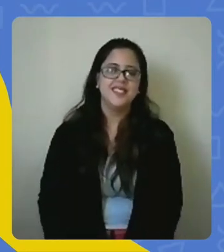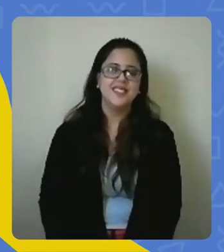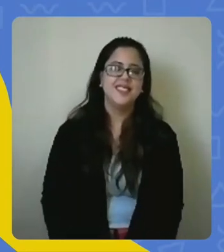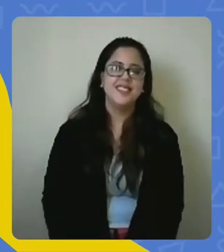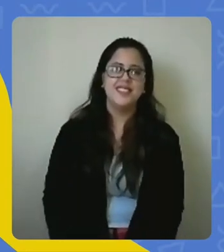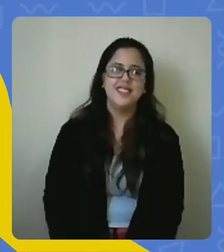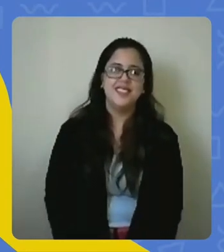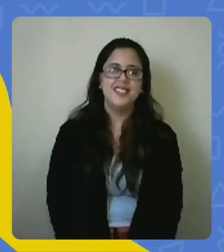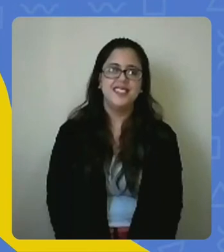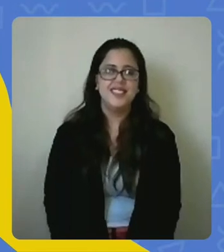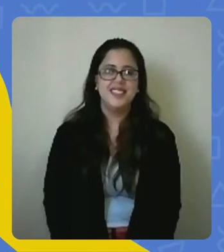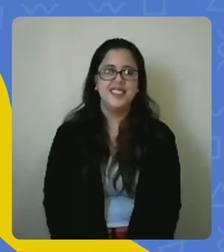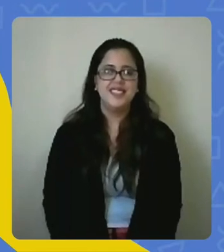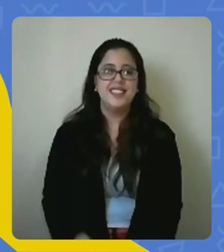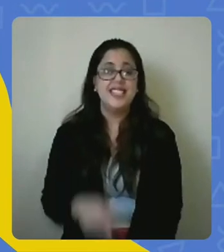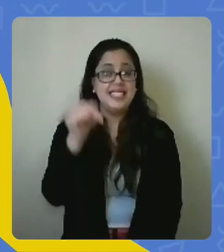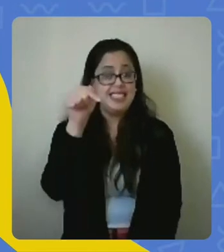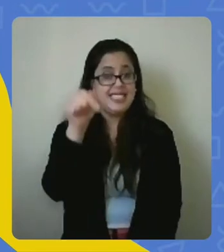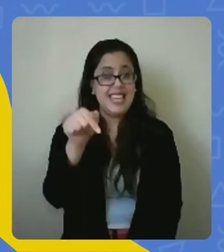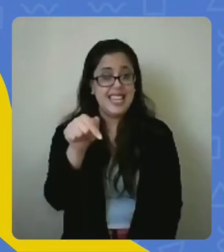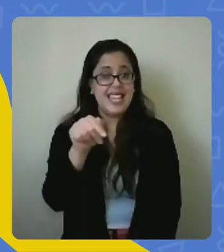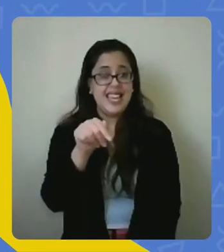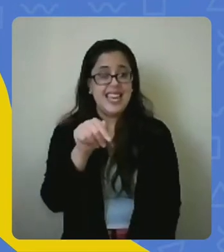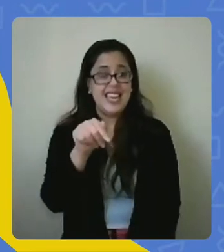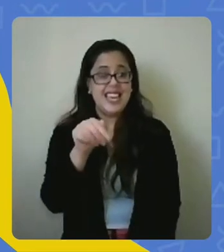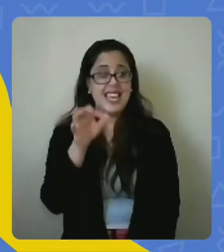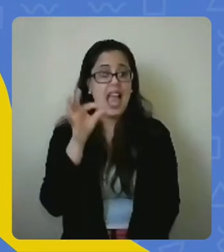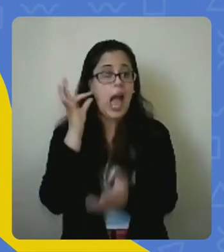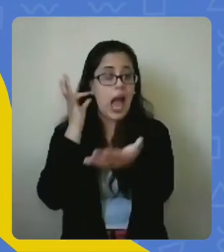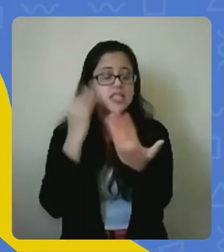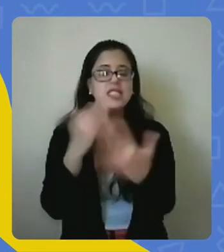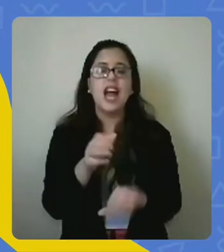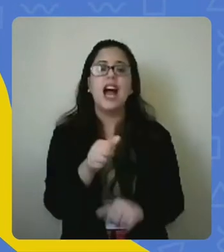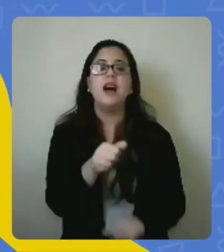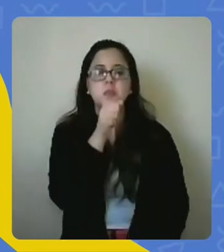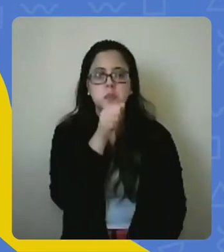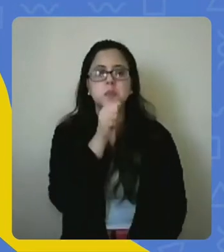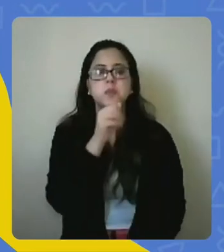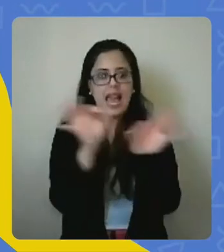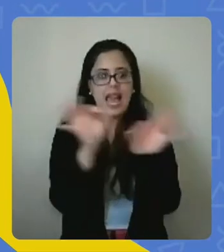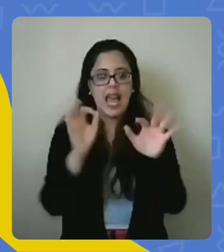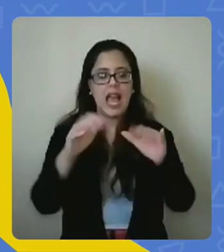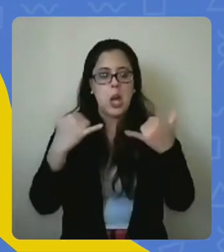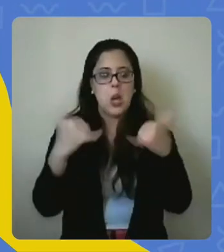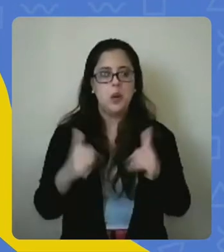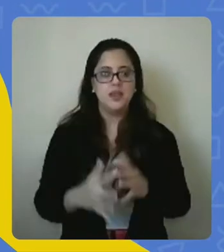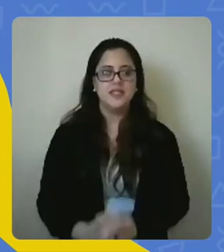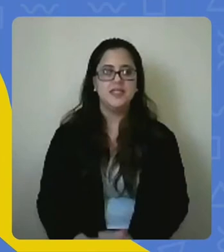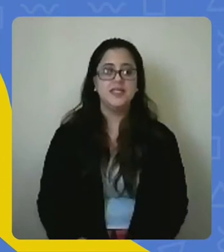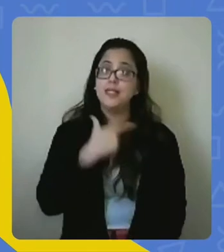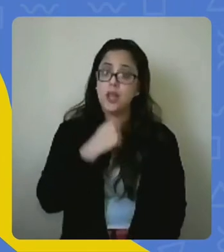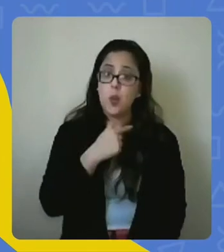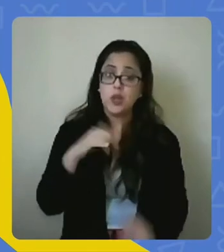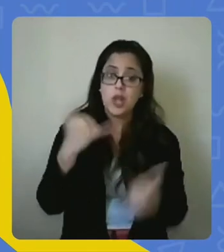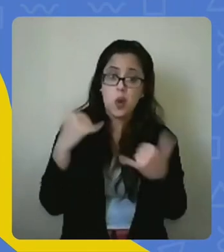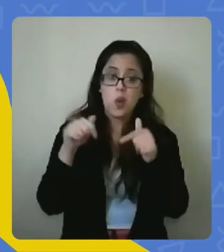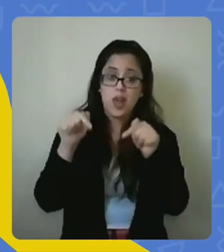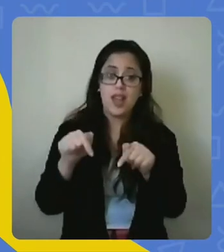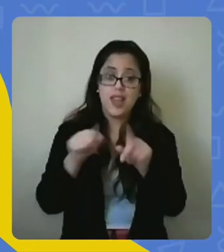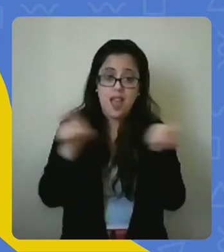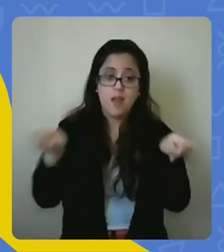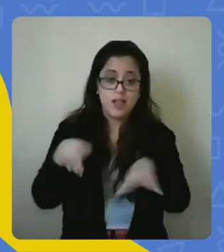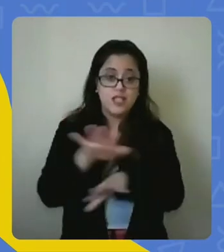Bueno, y acá la tenemos a Emiko también dando un testimonio del juego. ¿Te gusta jugar al juego Espacio de Emociones?